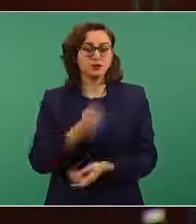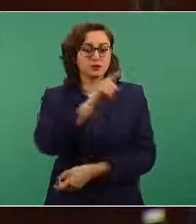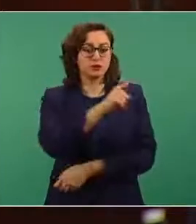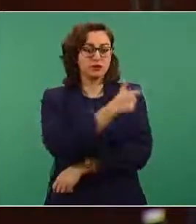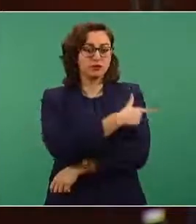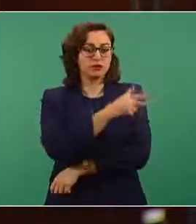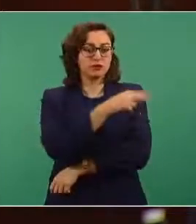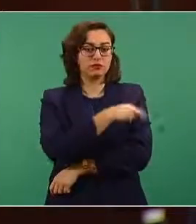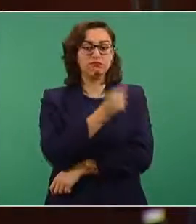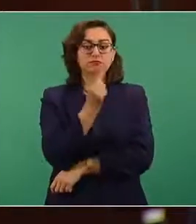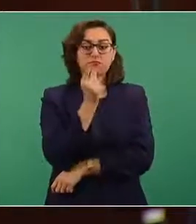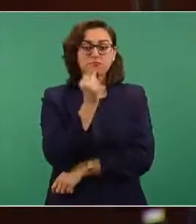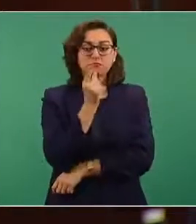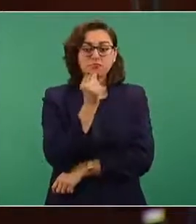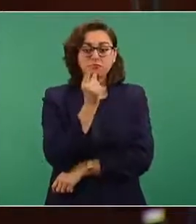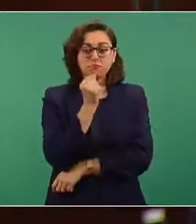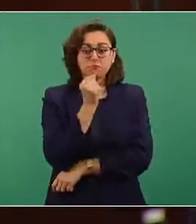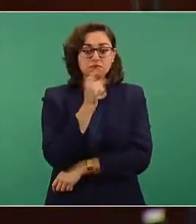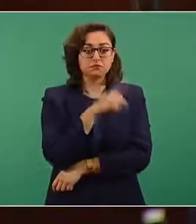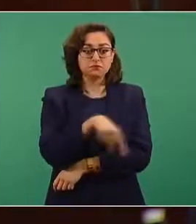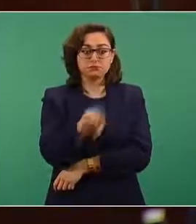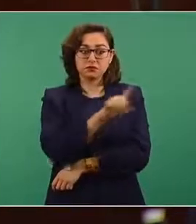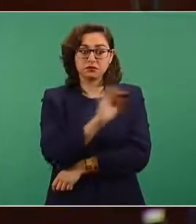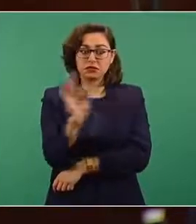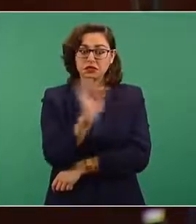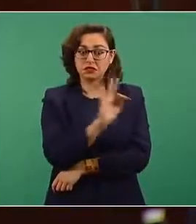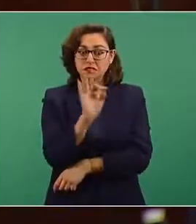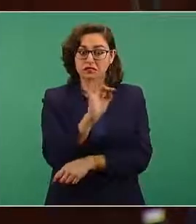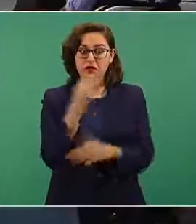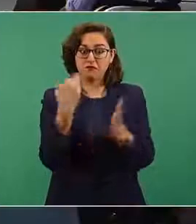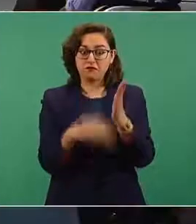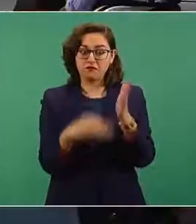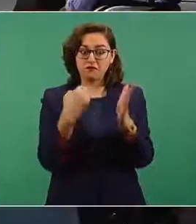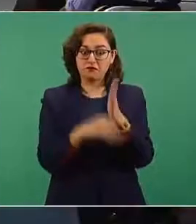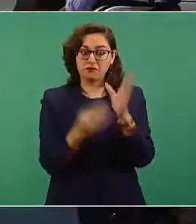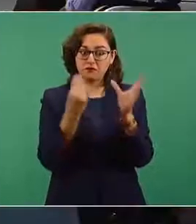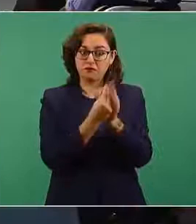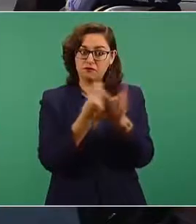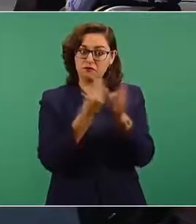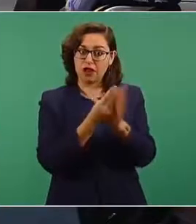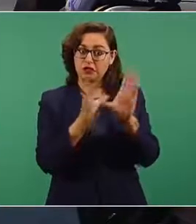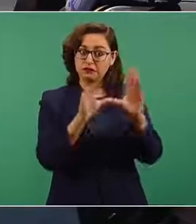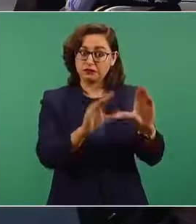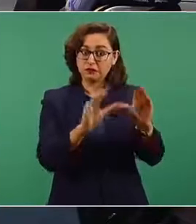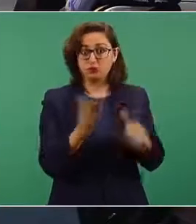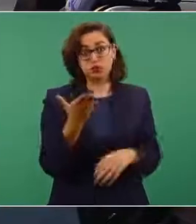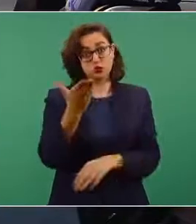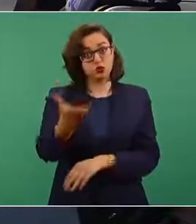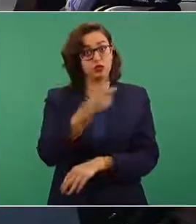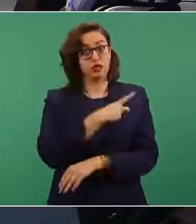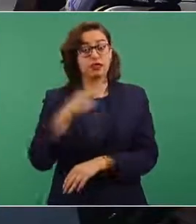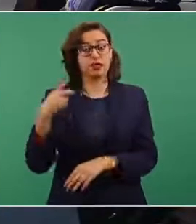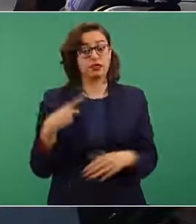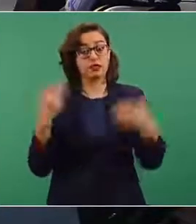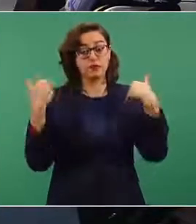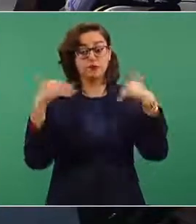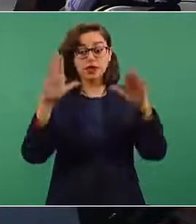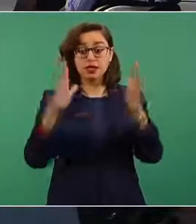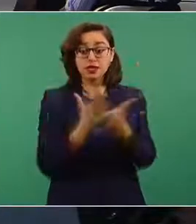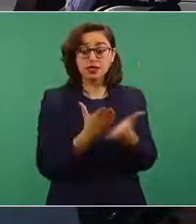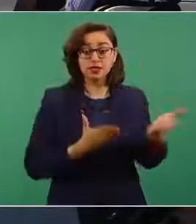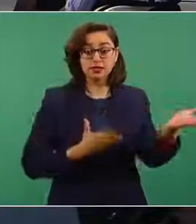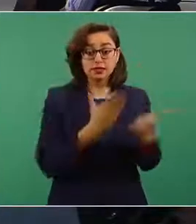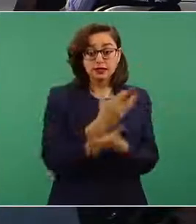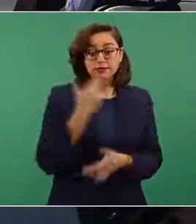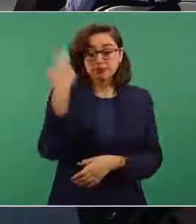Guardia Nacional, que parece ser que no están bien capacitados, presidente, y ahí sí tendría que ser su intervención para ver de qué manera